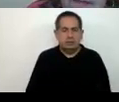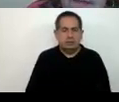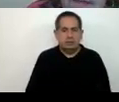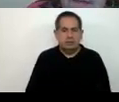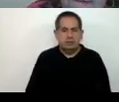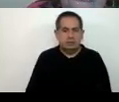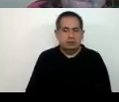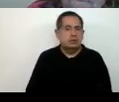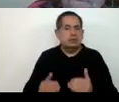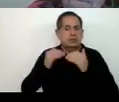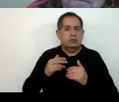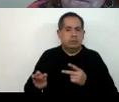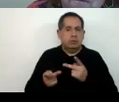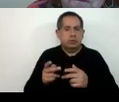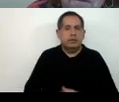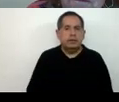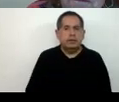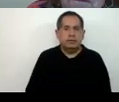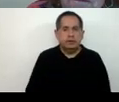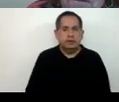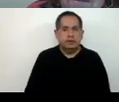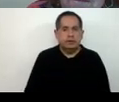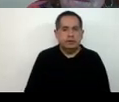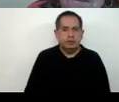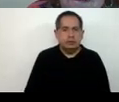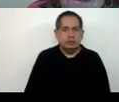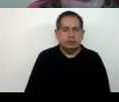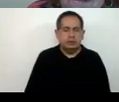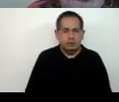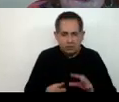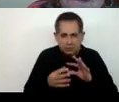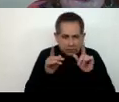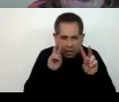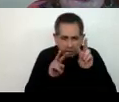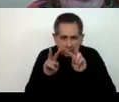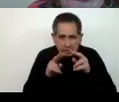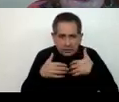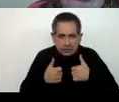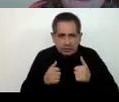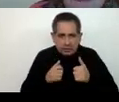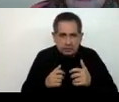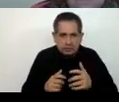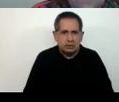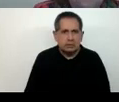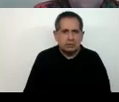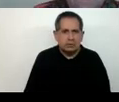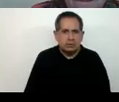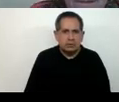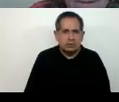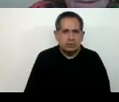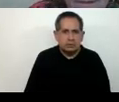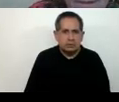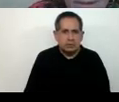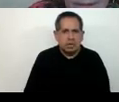La siguiente pregunta es, voy a tratar de reestructurarla. ¿A las mujeres